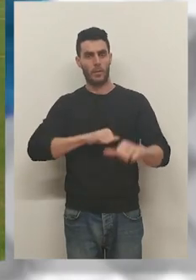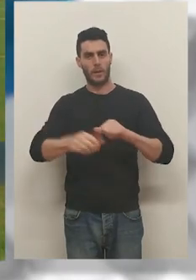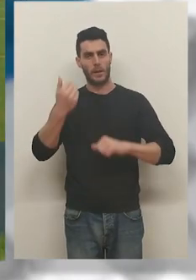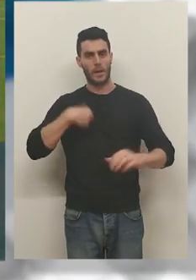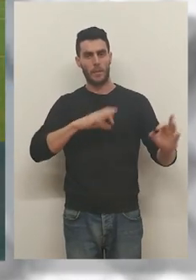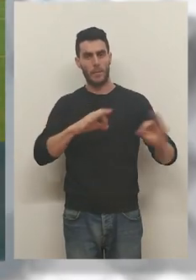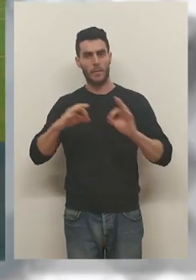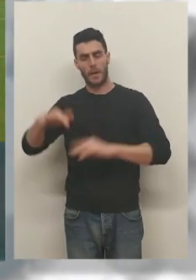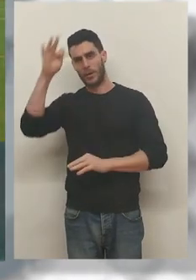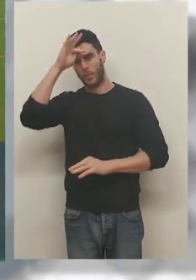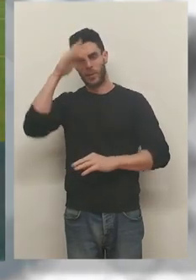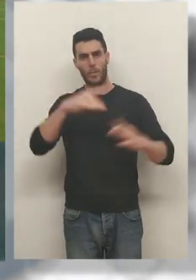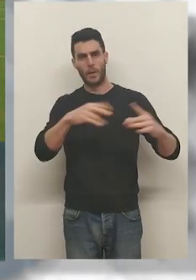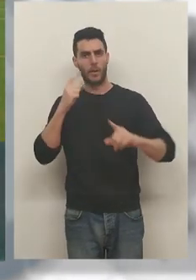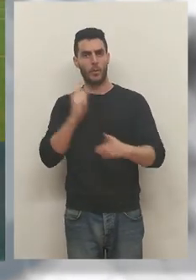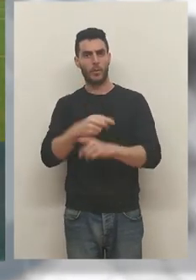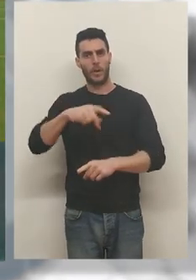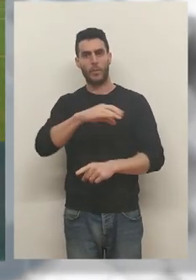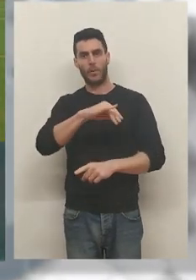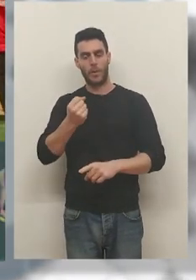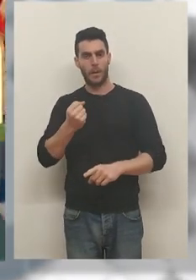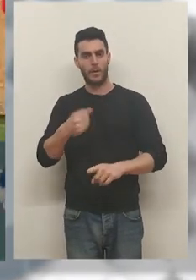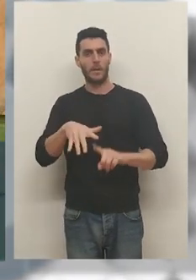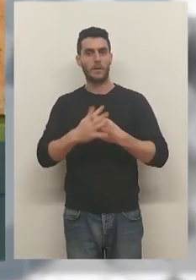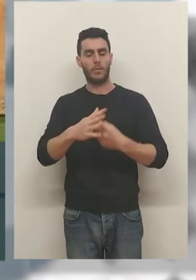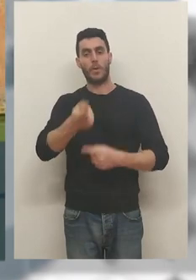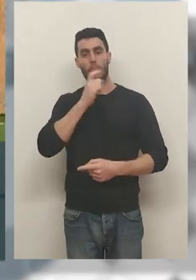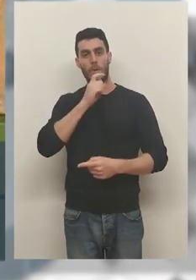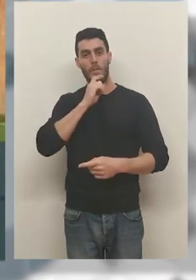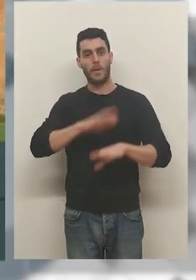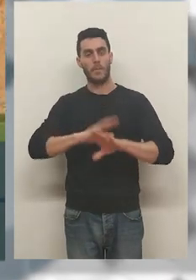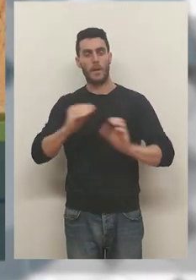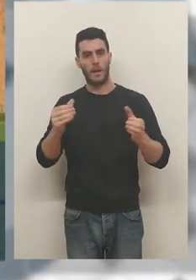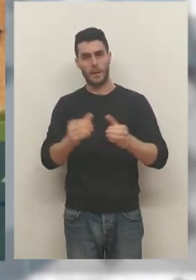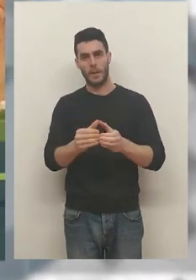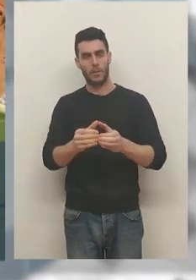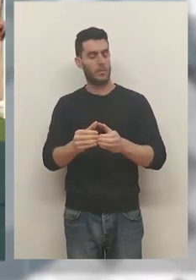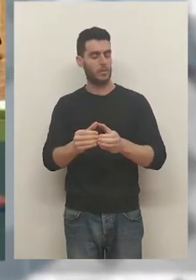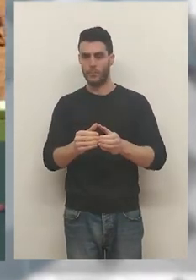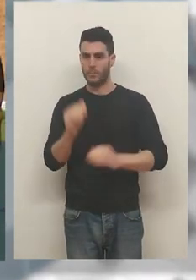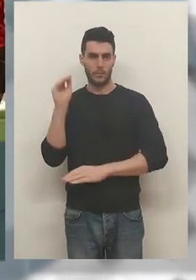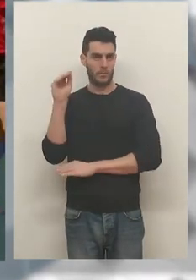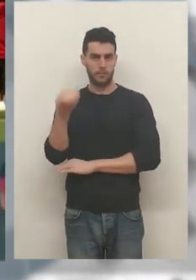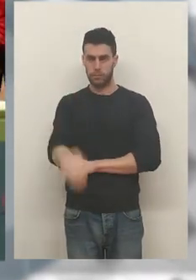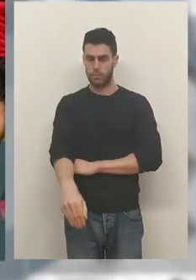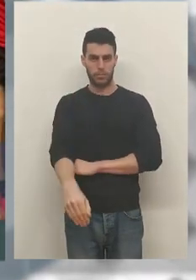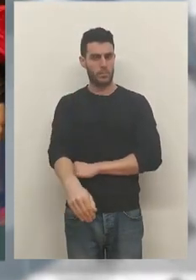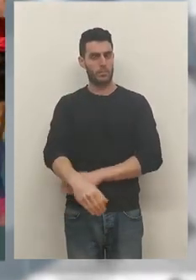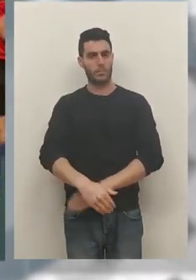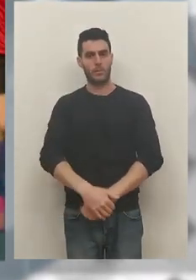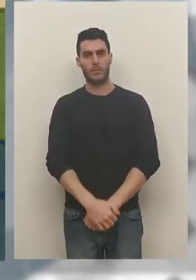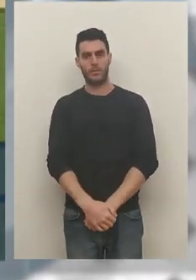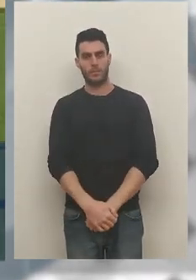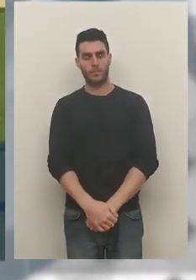desde hoy ya preparan El Duelo del domingo ante la nucía situación más que comprometida para un equipo que encara sin frenos el camino